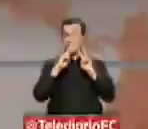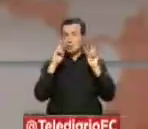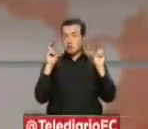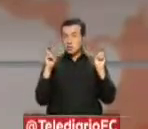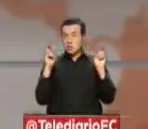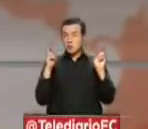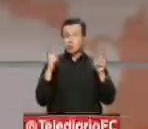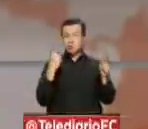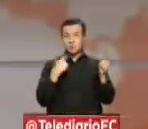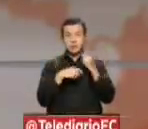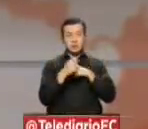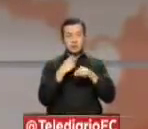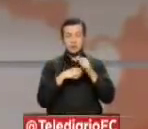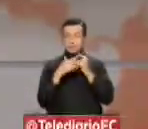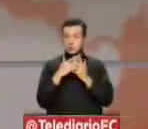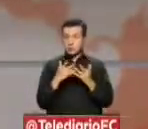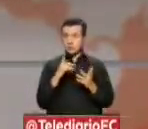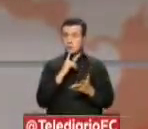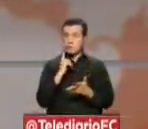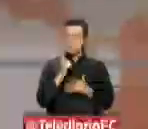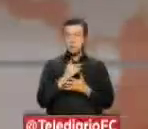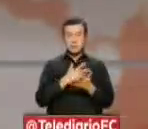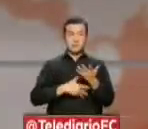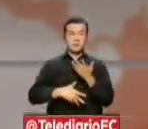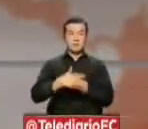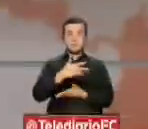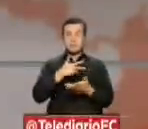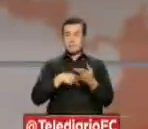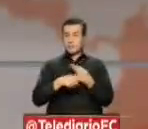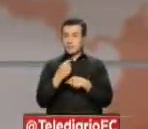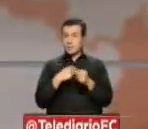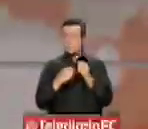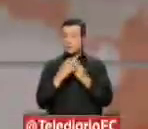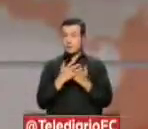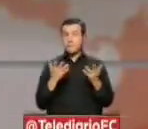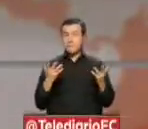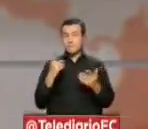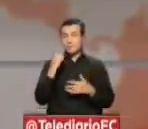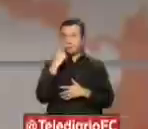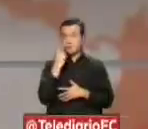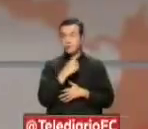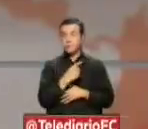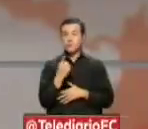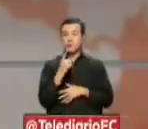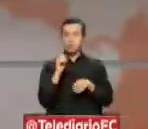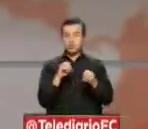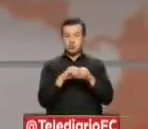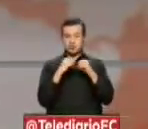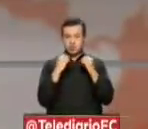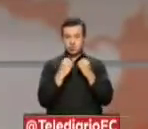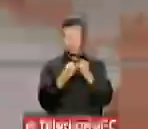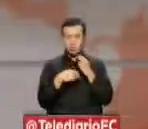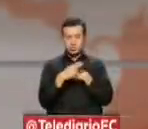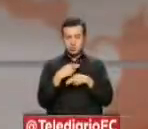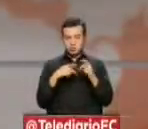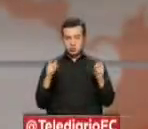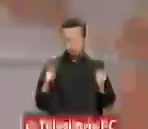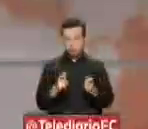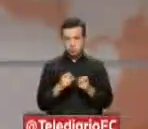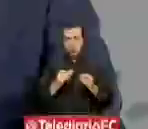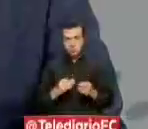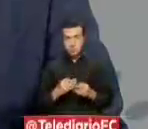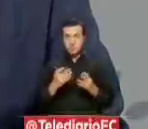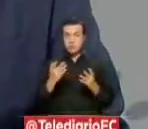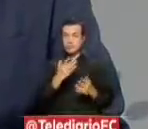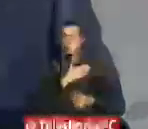mercado de valores, porque también es posible dinamizar el mercado de valores con la presencia de las organizaciones de la economía popular y solidaria. Y